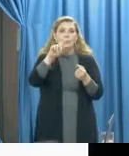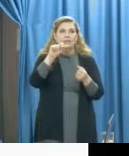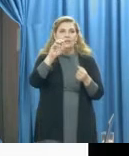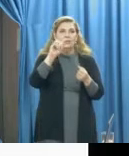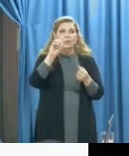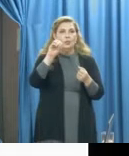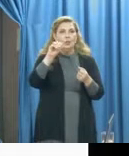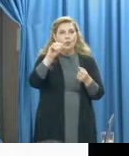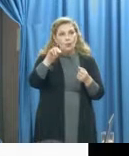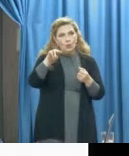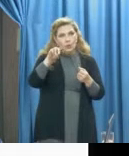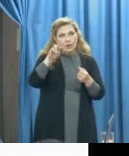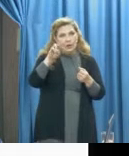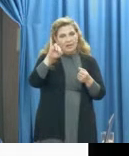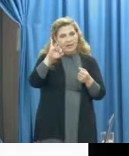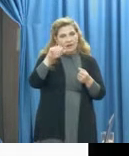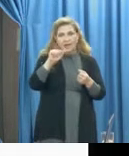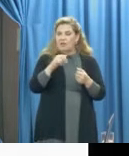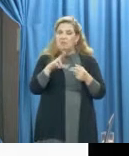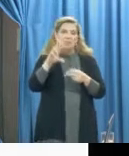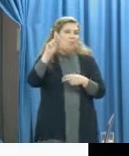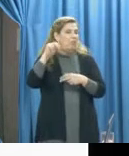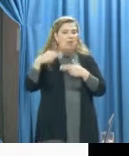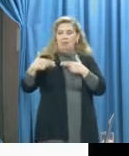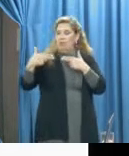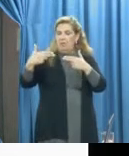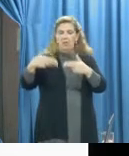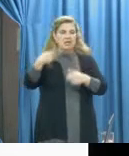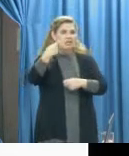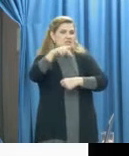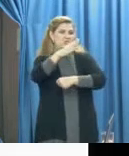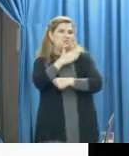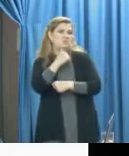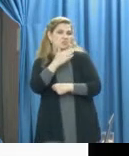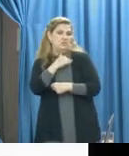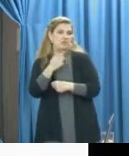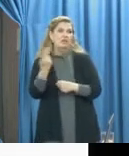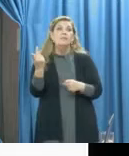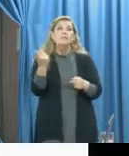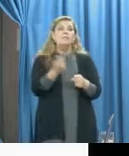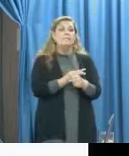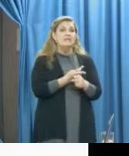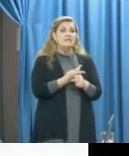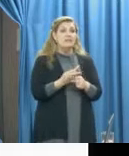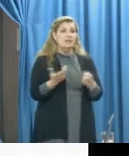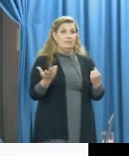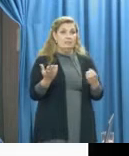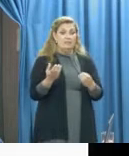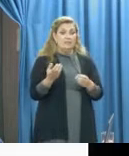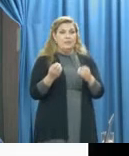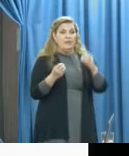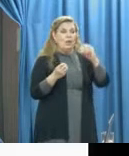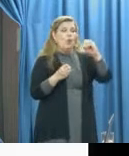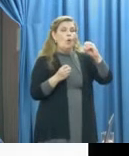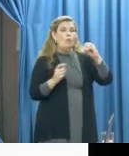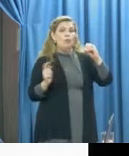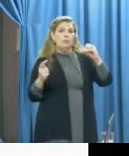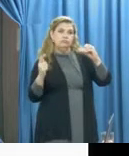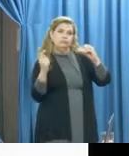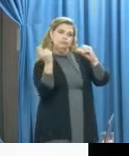no lo va a transmitir a su descendencia. ¿Qué pasa aquí? Que cuando se da la unión del óvulo con el